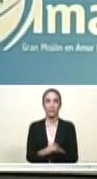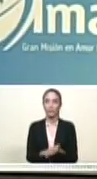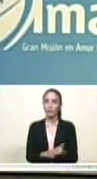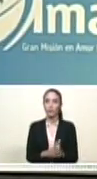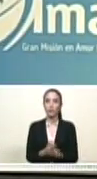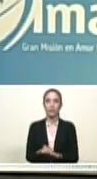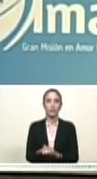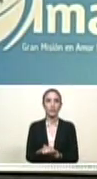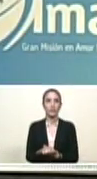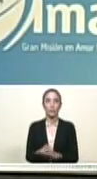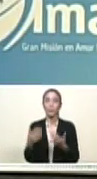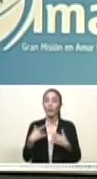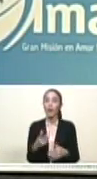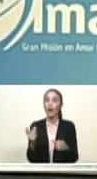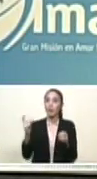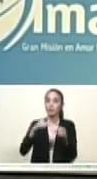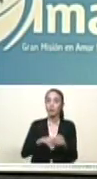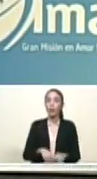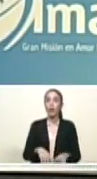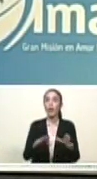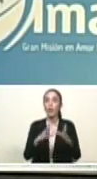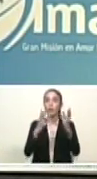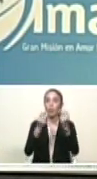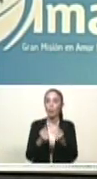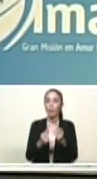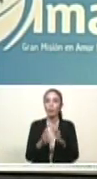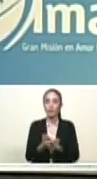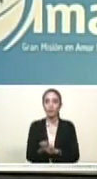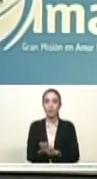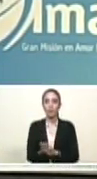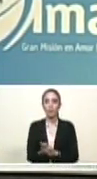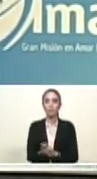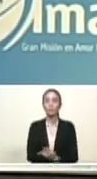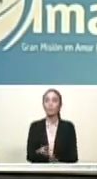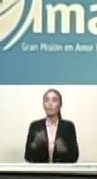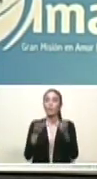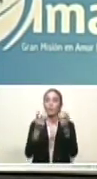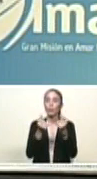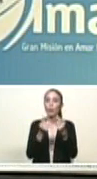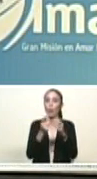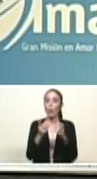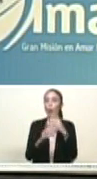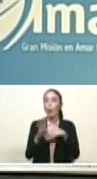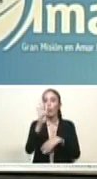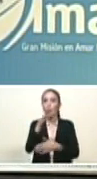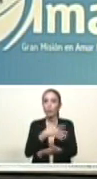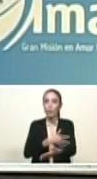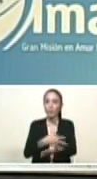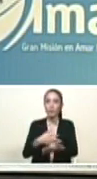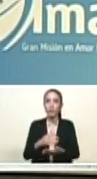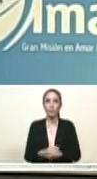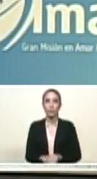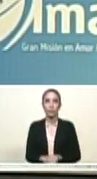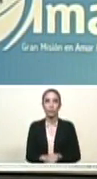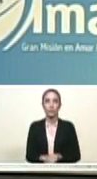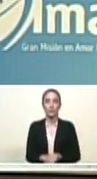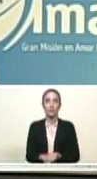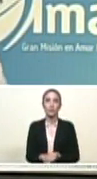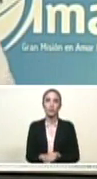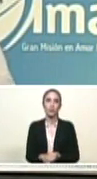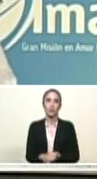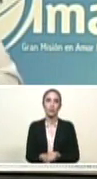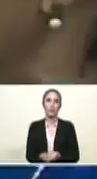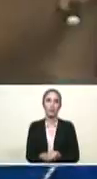número 4 millones. Llegamos hoy a 4 millones rumbo a los 5 millones de hogares de la